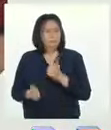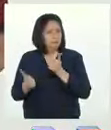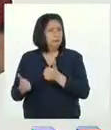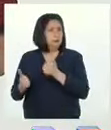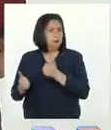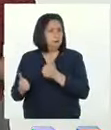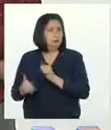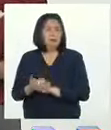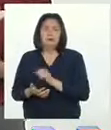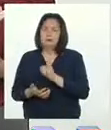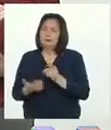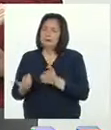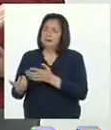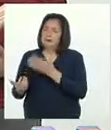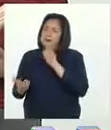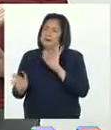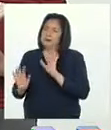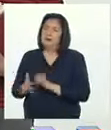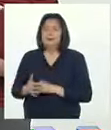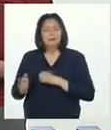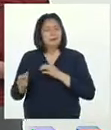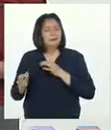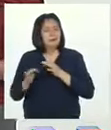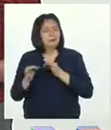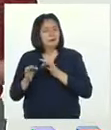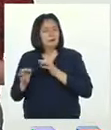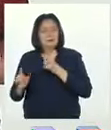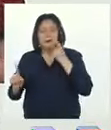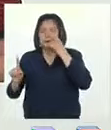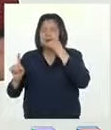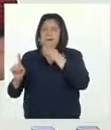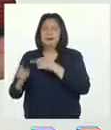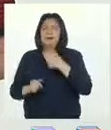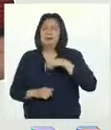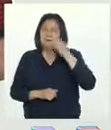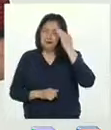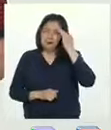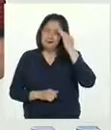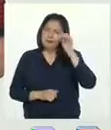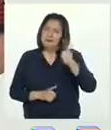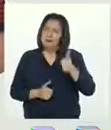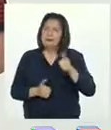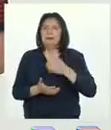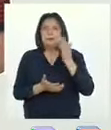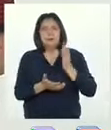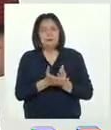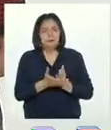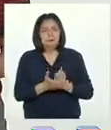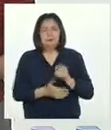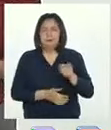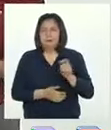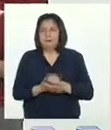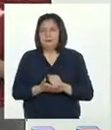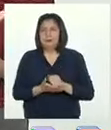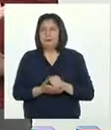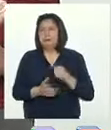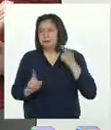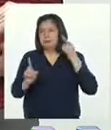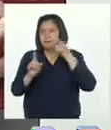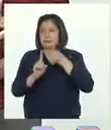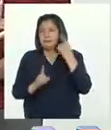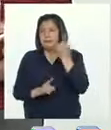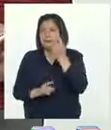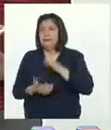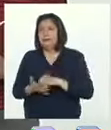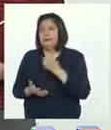¡Qué bien! ¡Qué simple parece definir los objetivos cuando tenemos bien identificados el problema para el caso del objetivo general